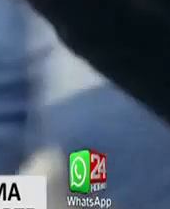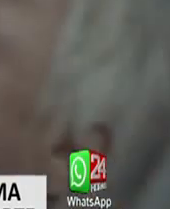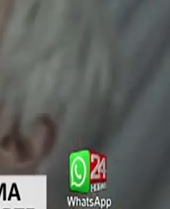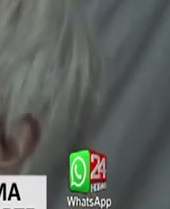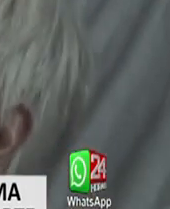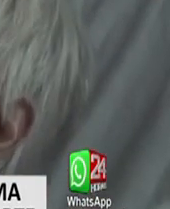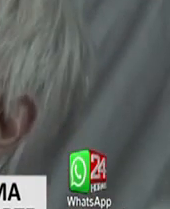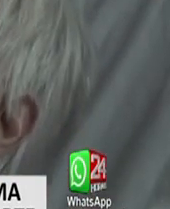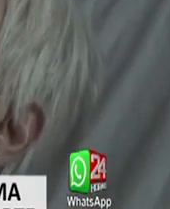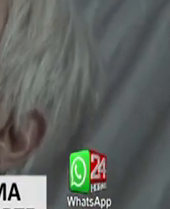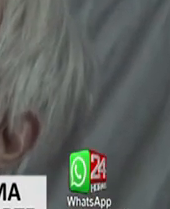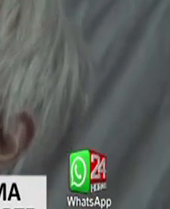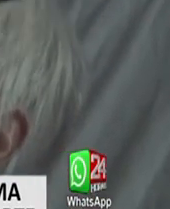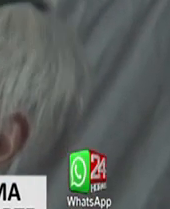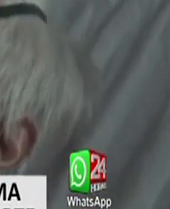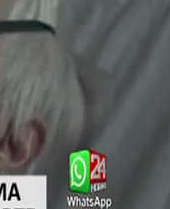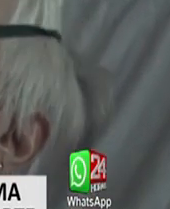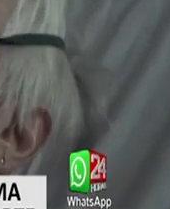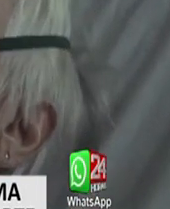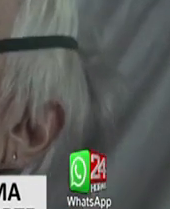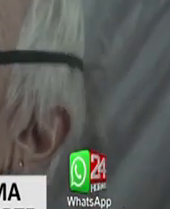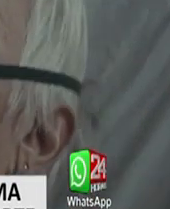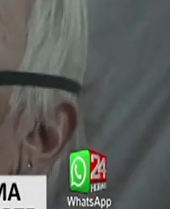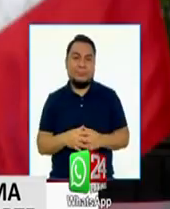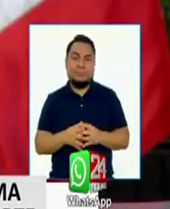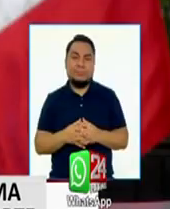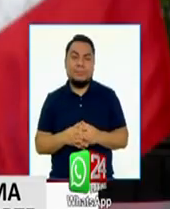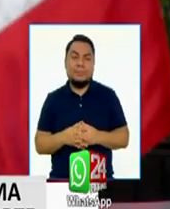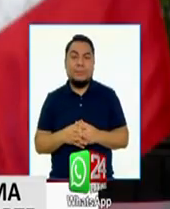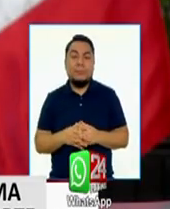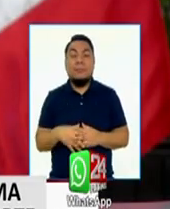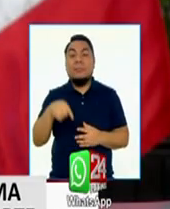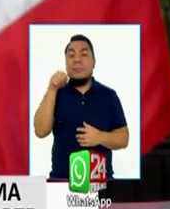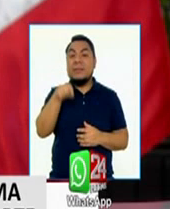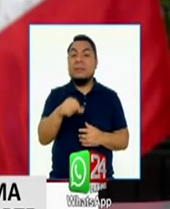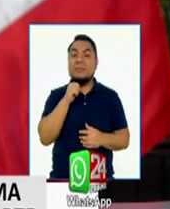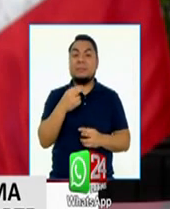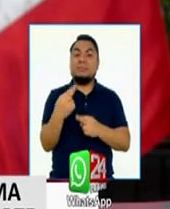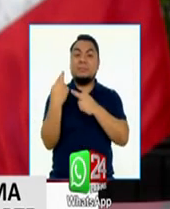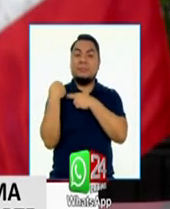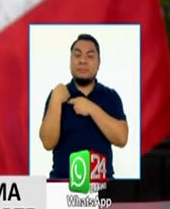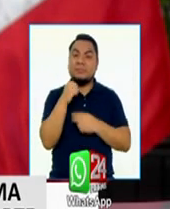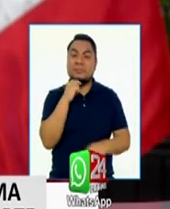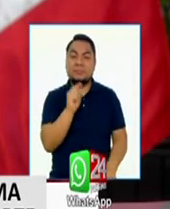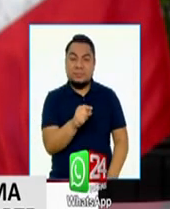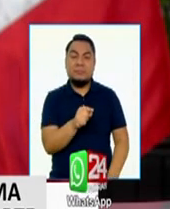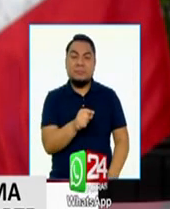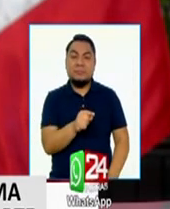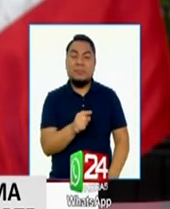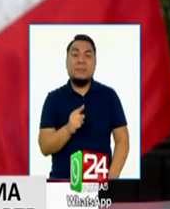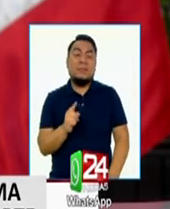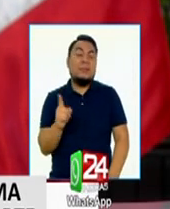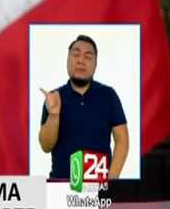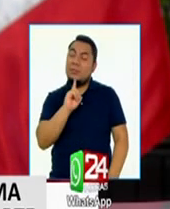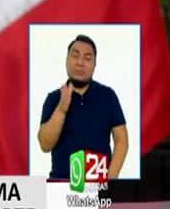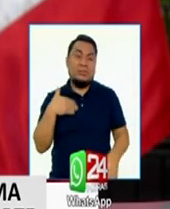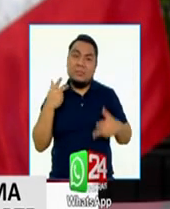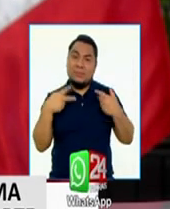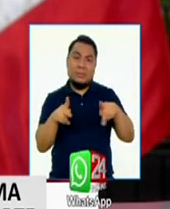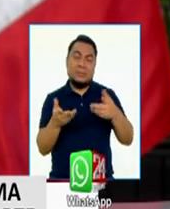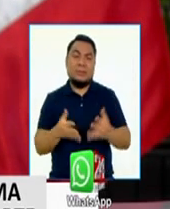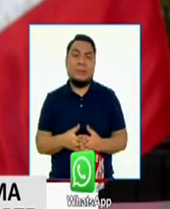está dirigida a los ciudadanos irresponsables. Esa irresponsabilidad no podemos